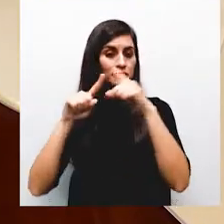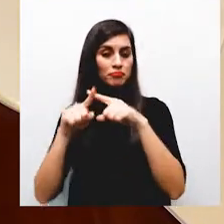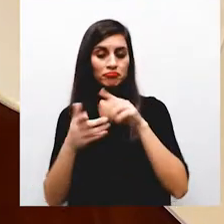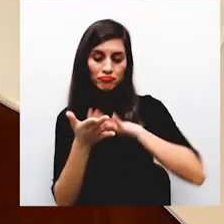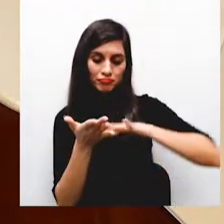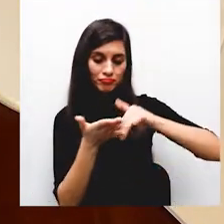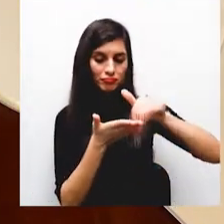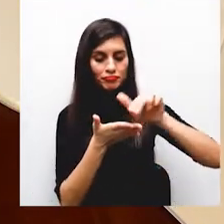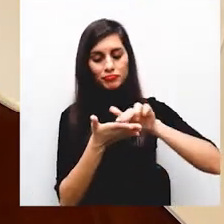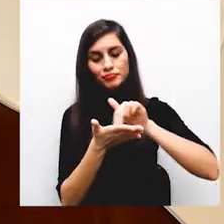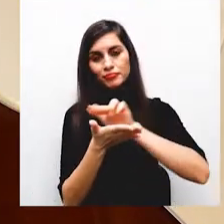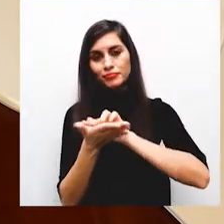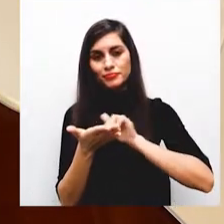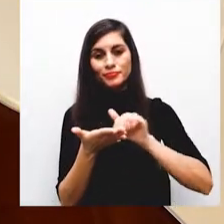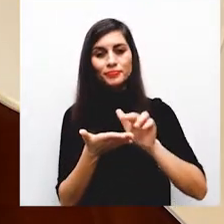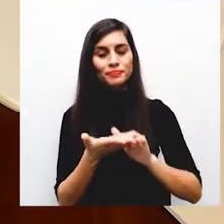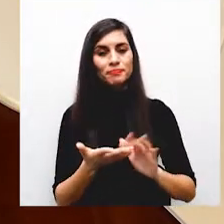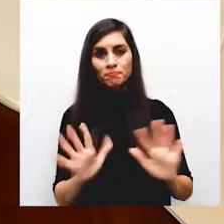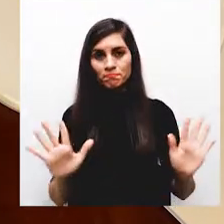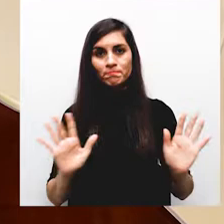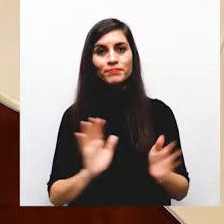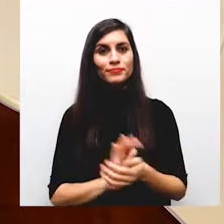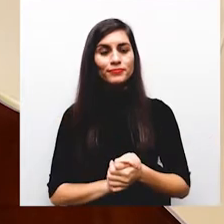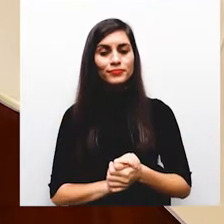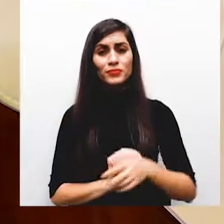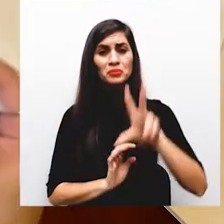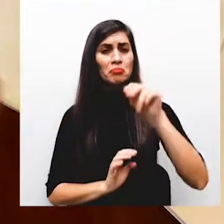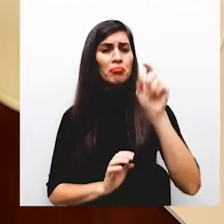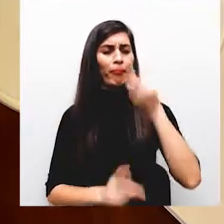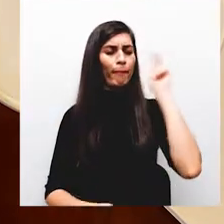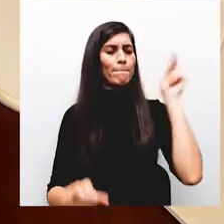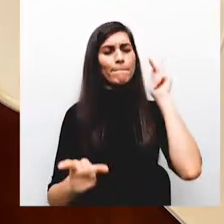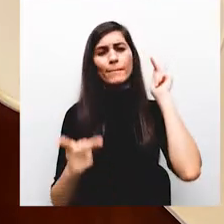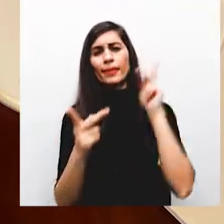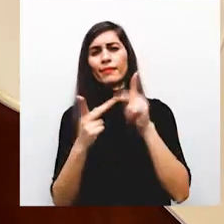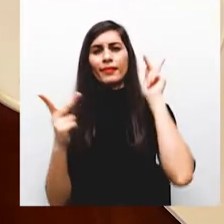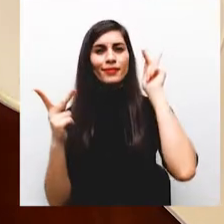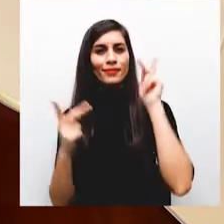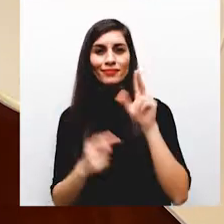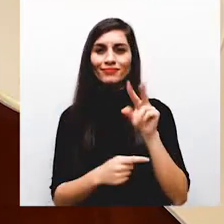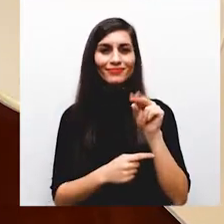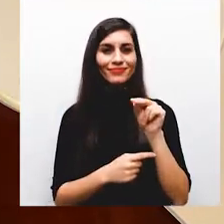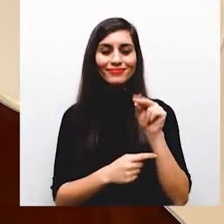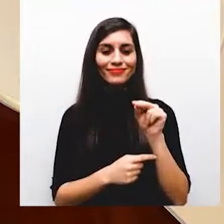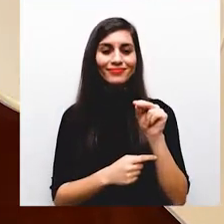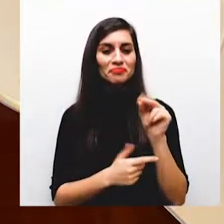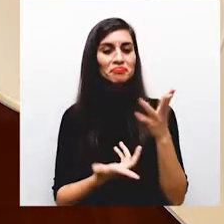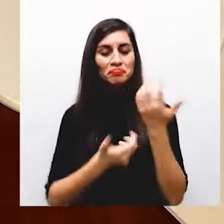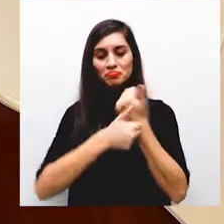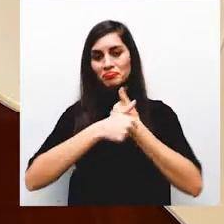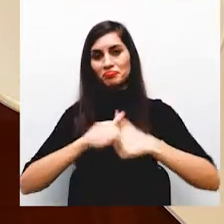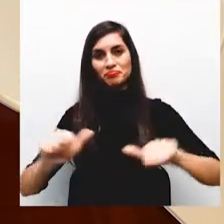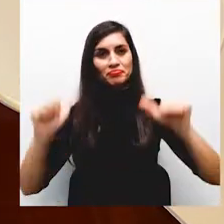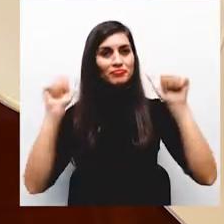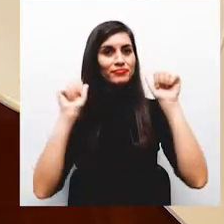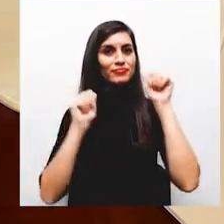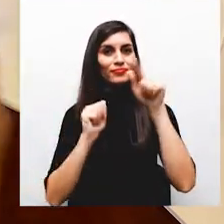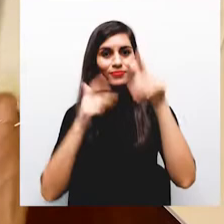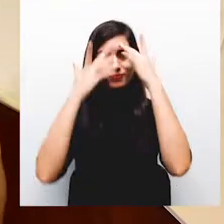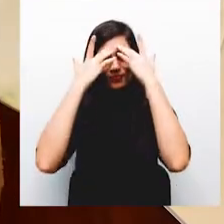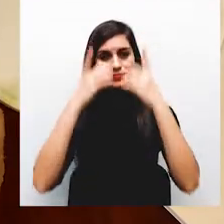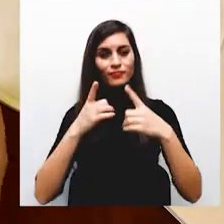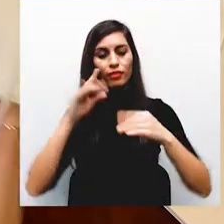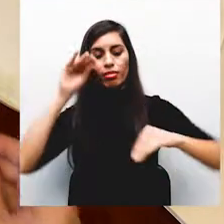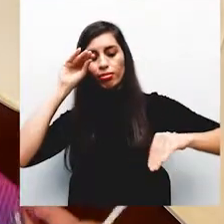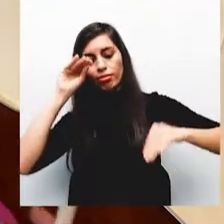de cola que se aplique es más que suficiente. No tiene que quedar perfecto, recuerden que son formas libres,